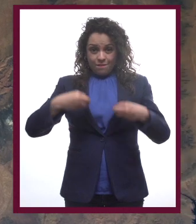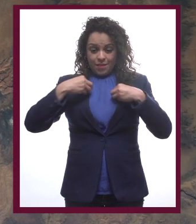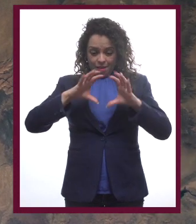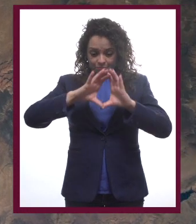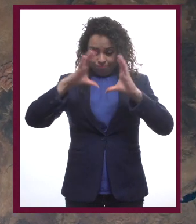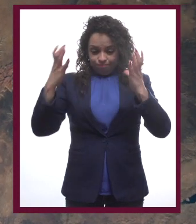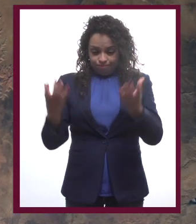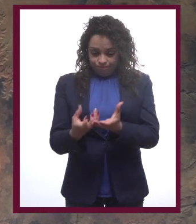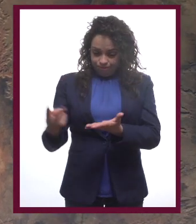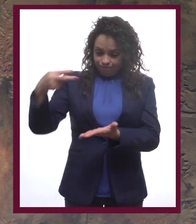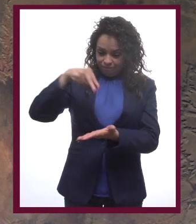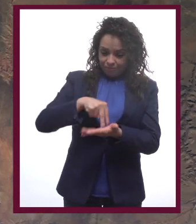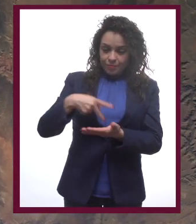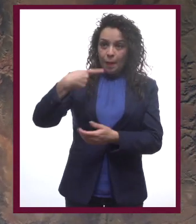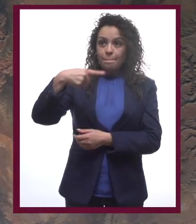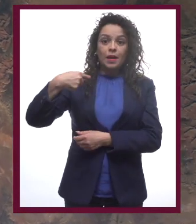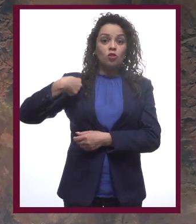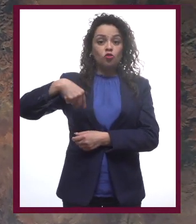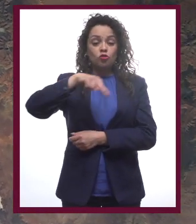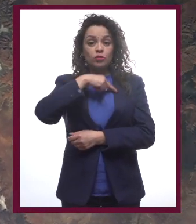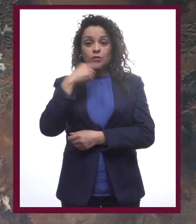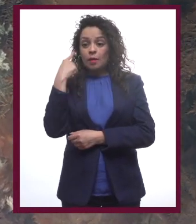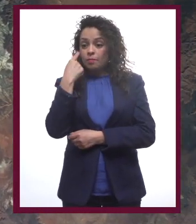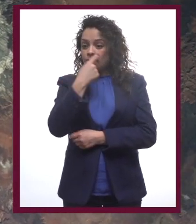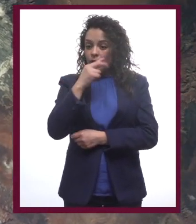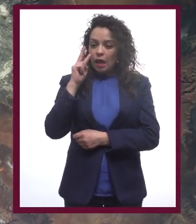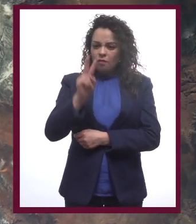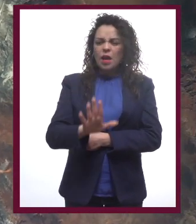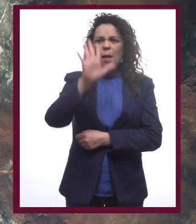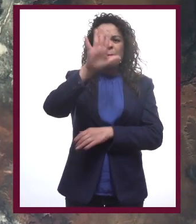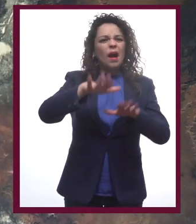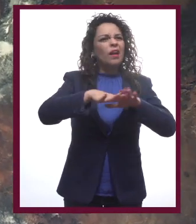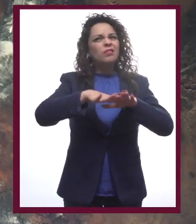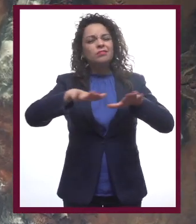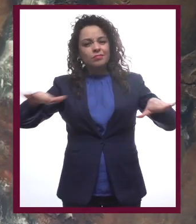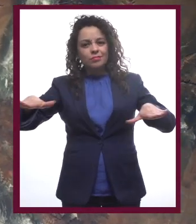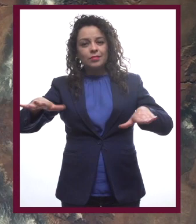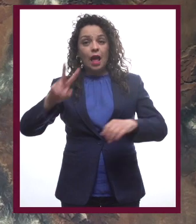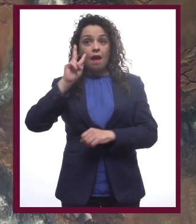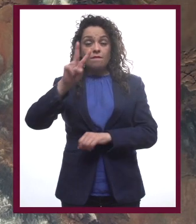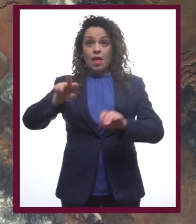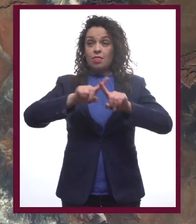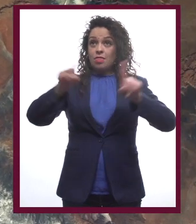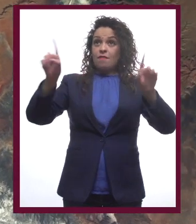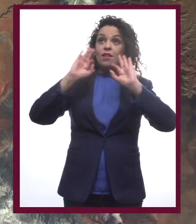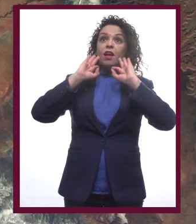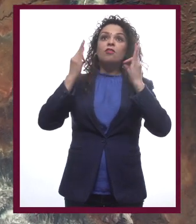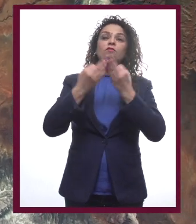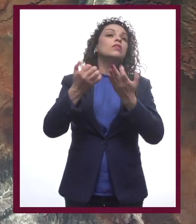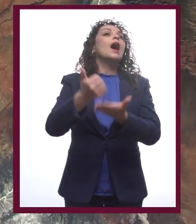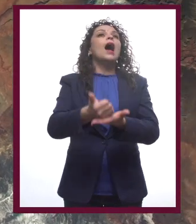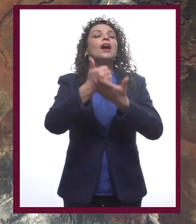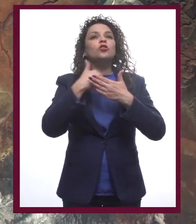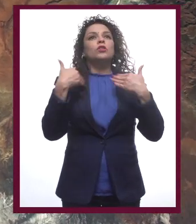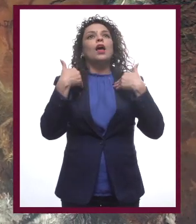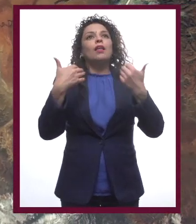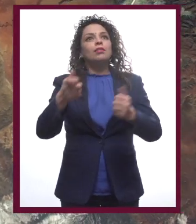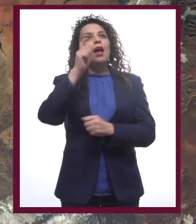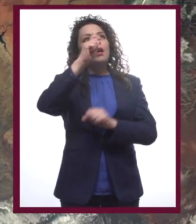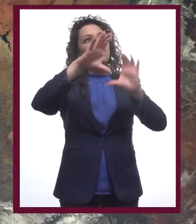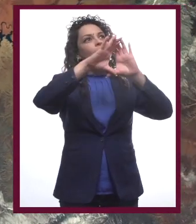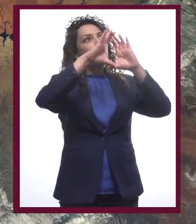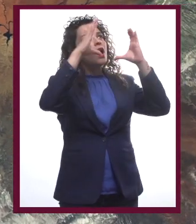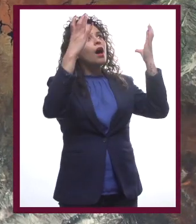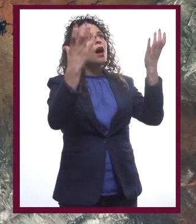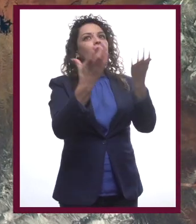el que vivimos y que aunque frente a nuestros ojos cotidianos las cosas son planas, mirarlas desde otra perspectiva nos